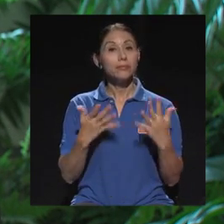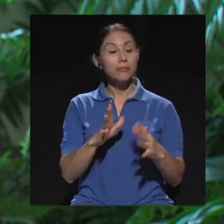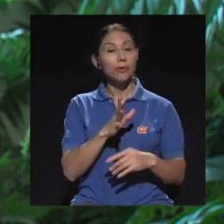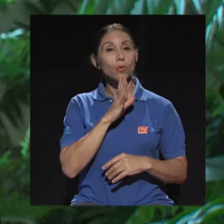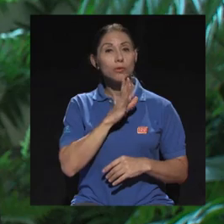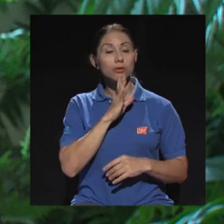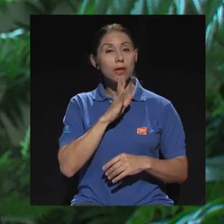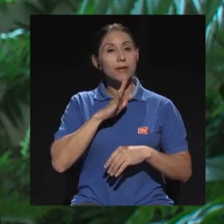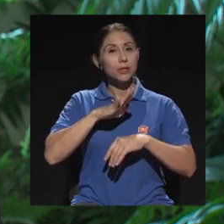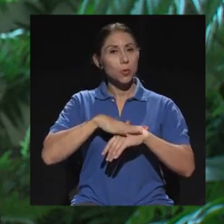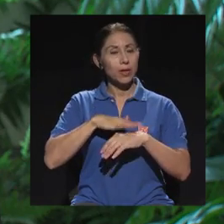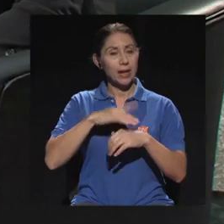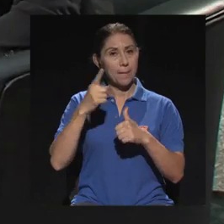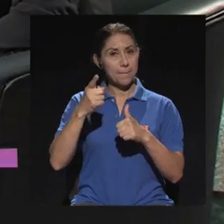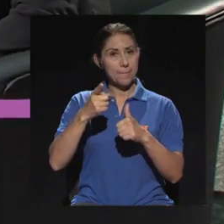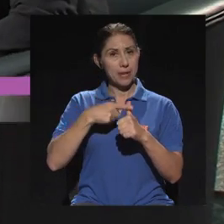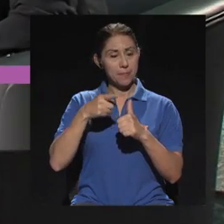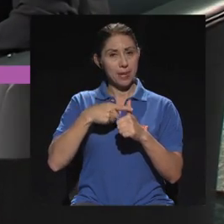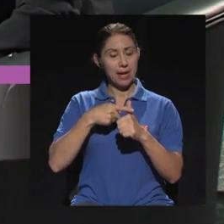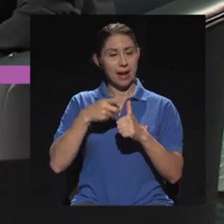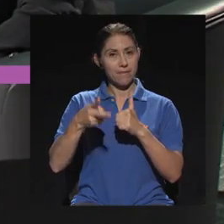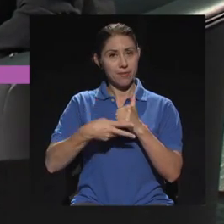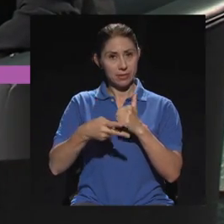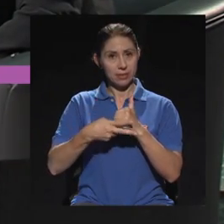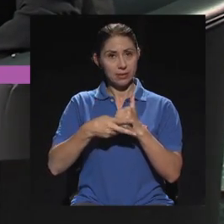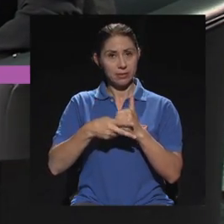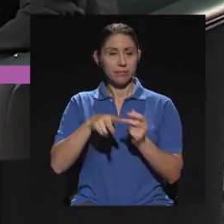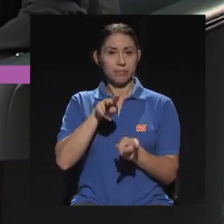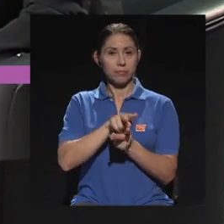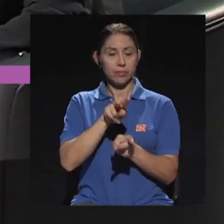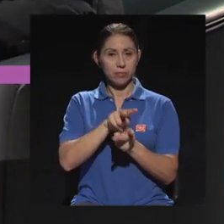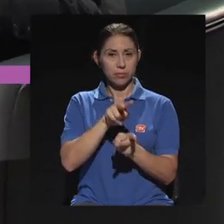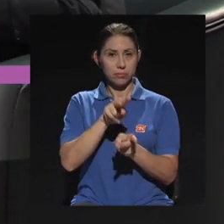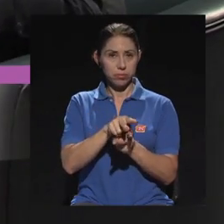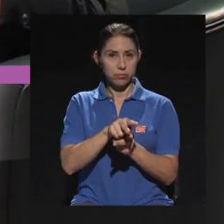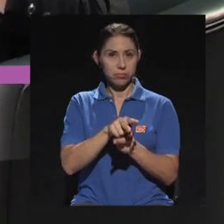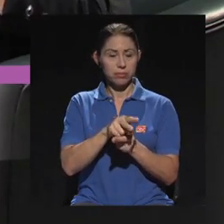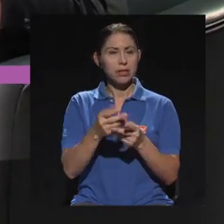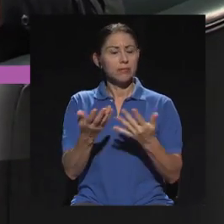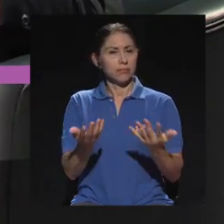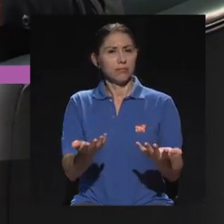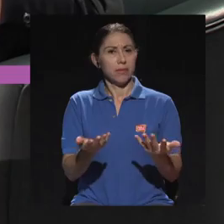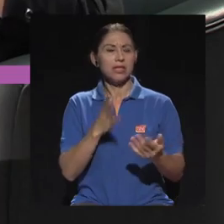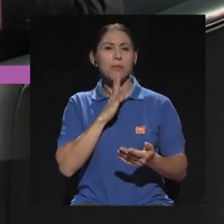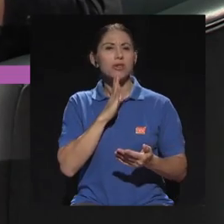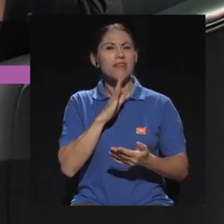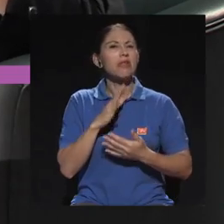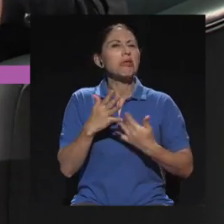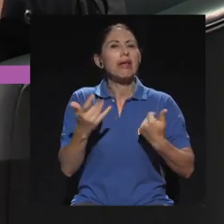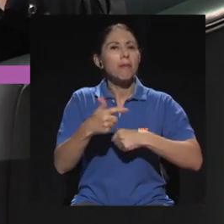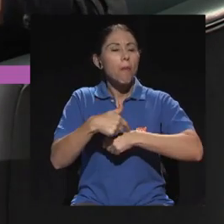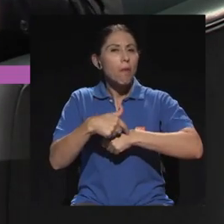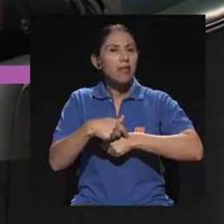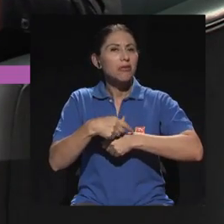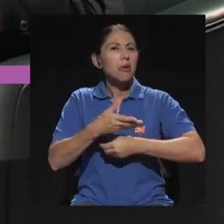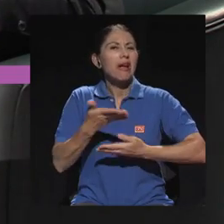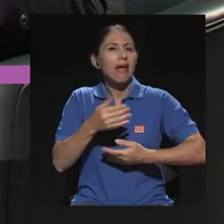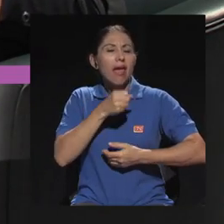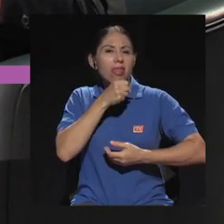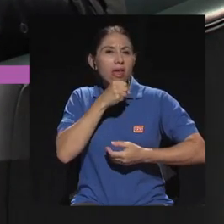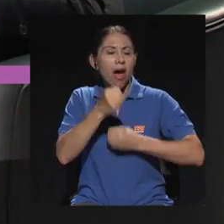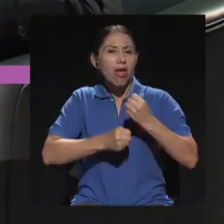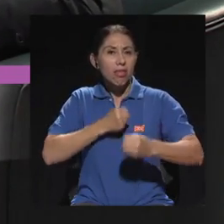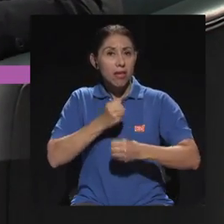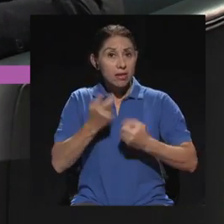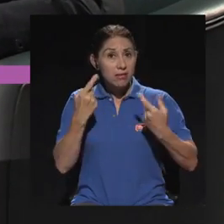cuando se habla de esta primera experiencia sexual coital, ¿cuándo estaríamos hablando? ¿Ustedes manejan estudios, Natalia?